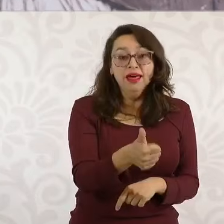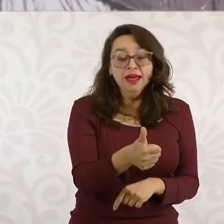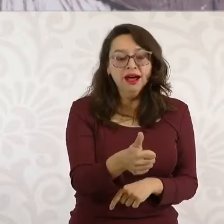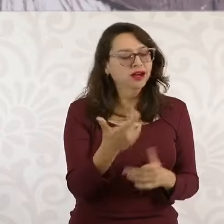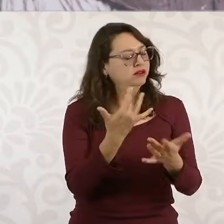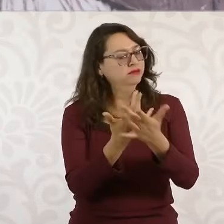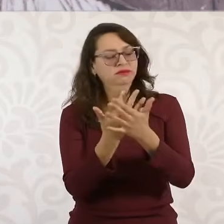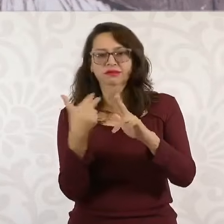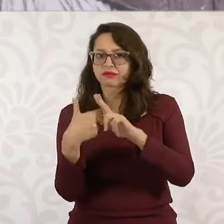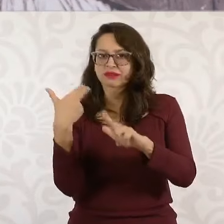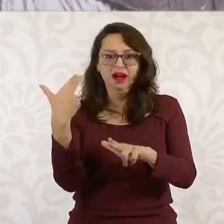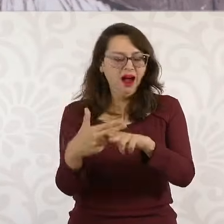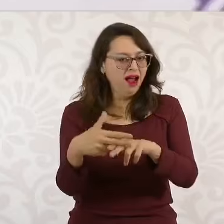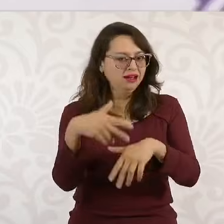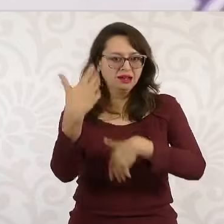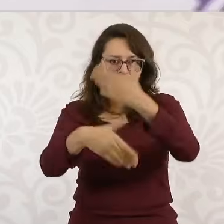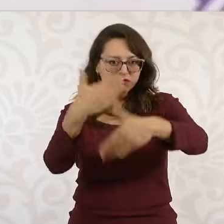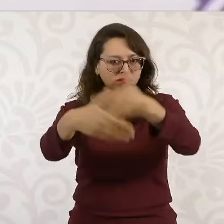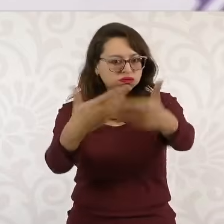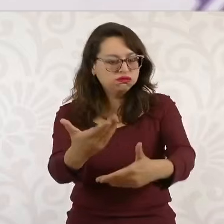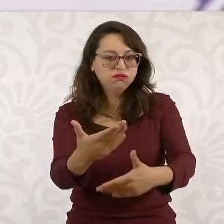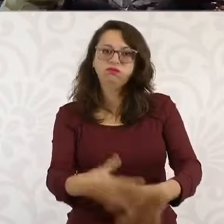si hay orden de aprehensión, puede haber orden de aprehensión.